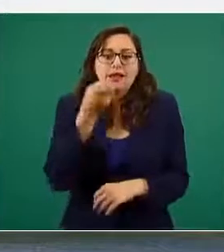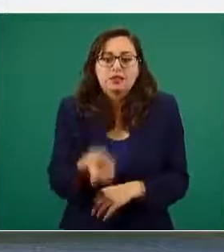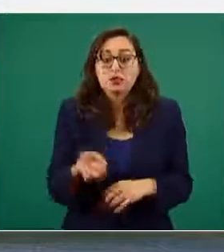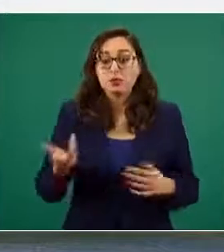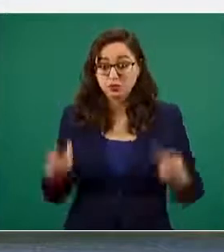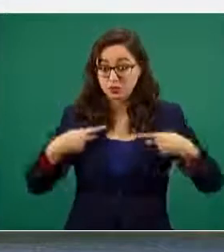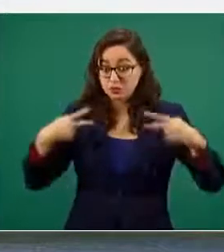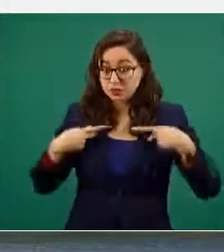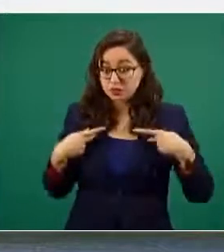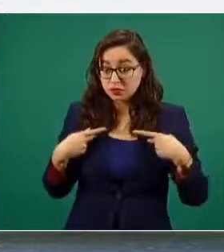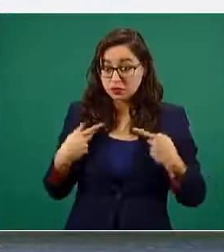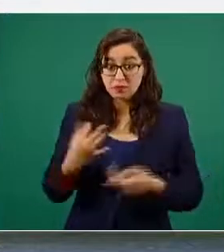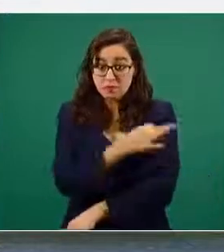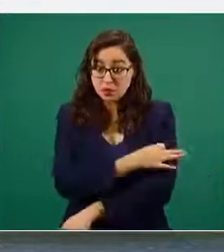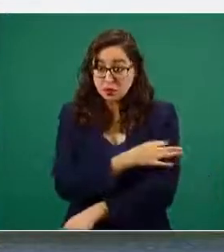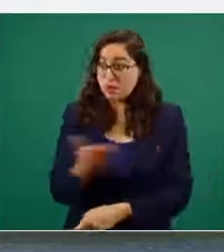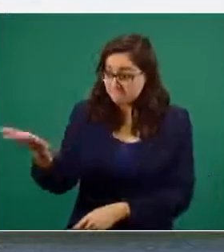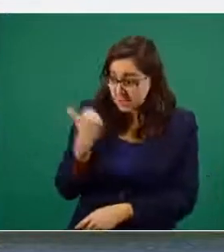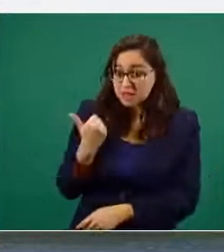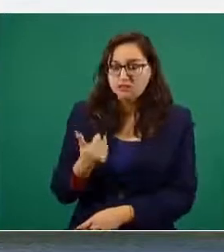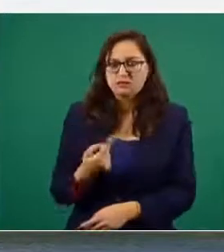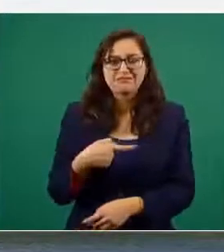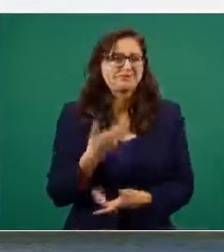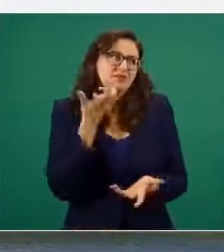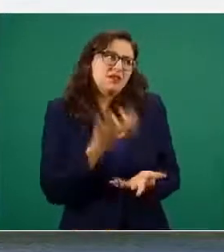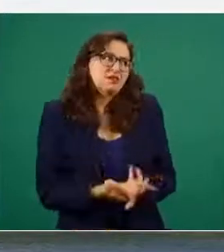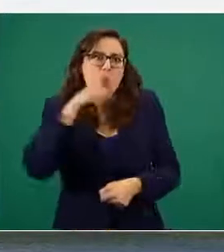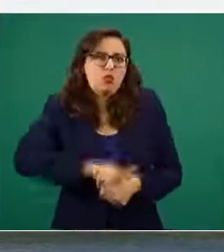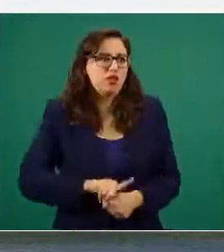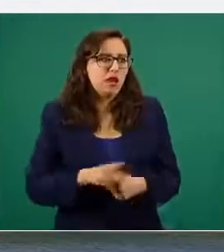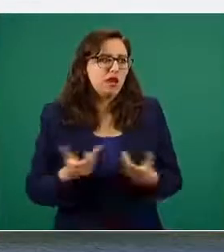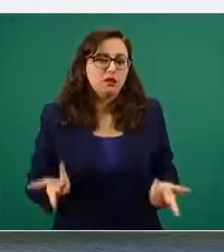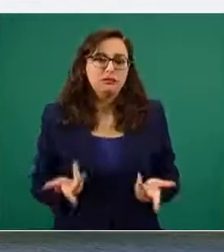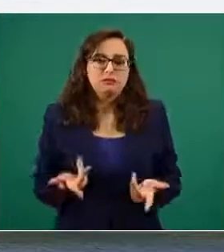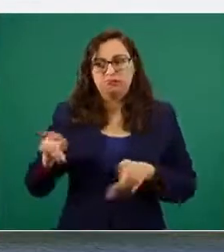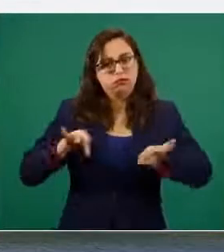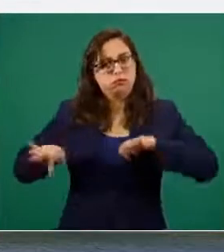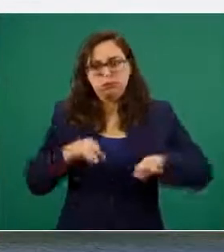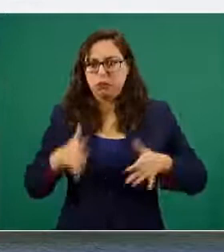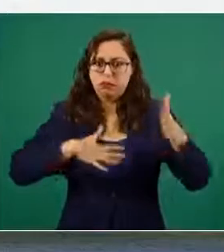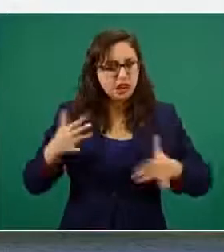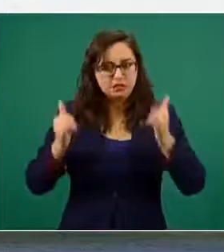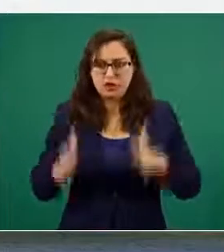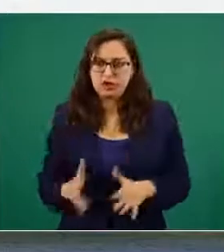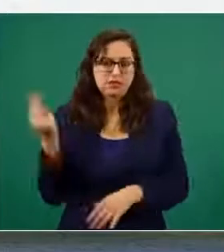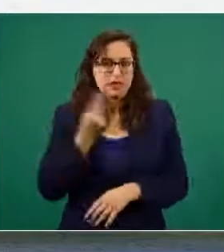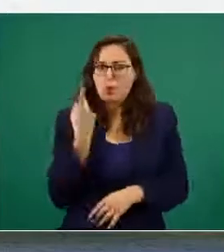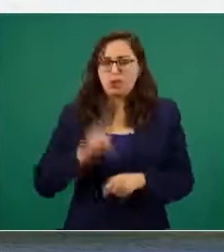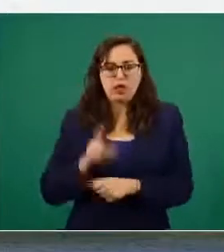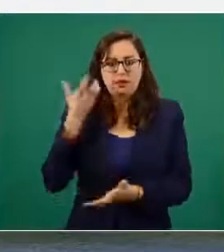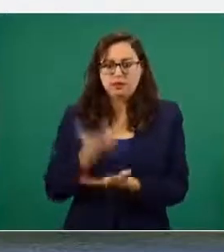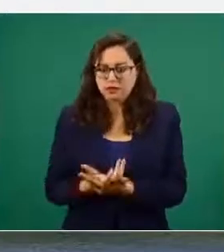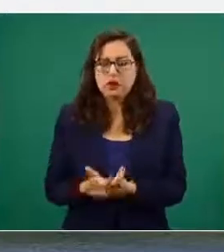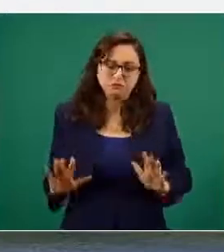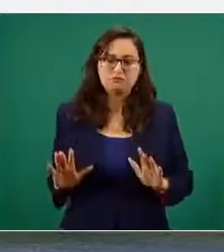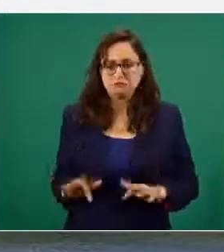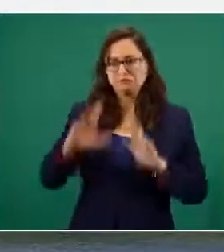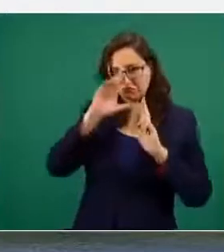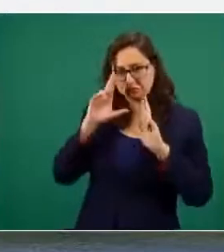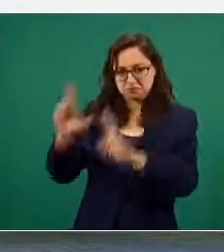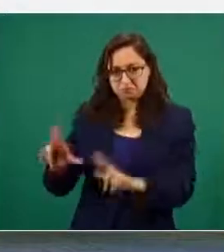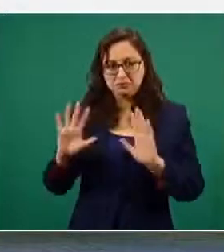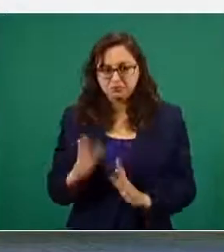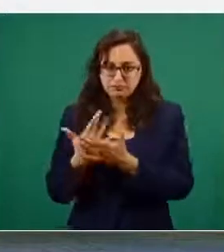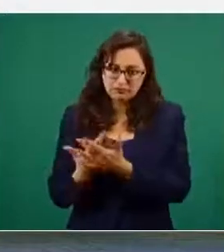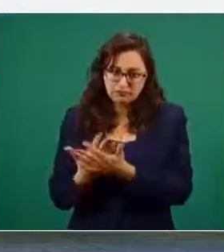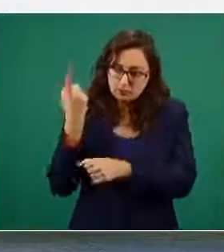a personas que necesitaban un receso. Es el personal que ha estado arduamente trabajando, y el propio personal pidió tener ese receso. Cuando hicimos las listas de candidatos a vacunar, la preferencia